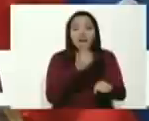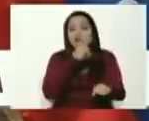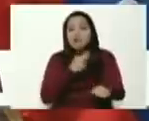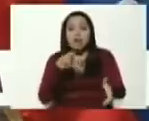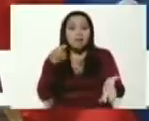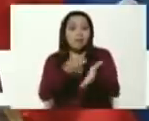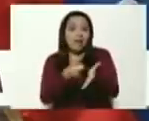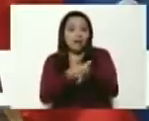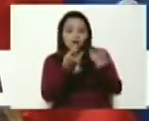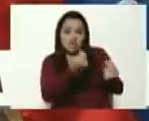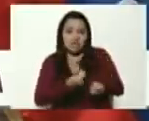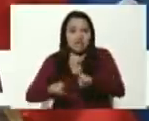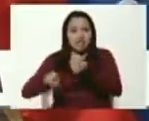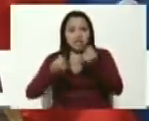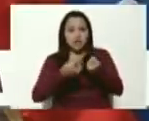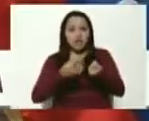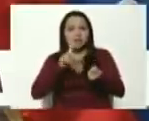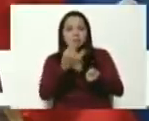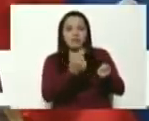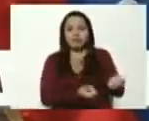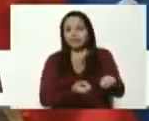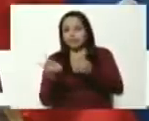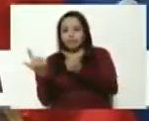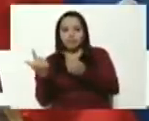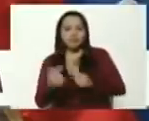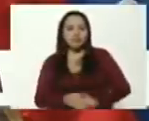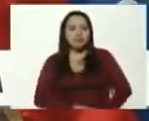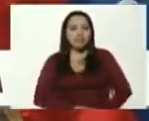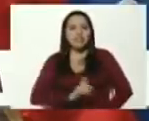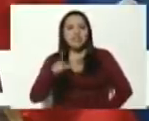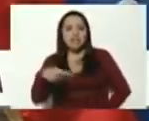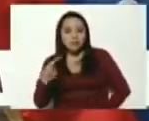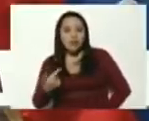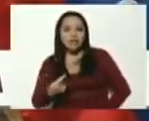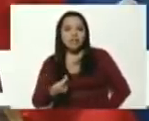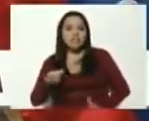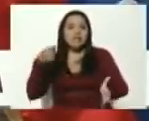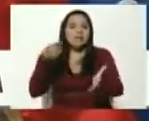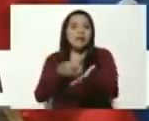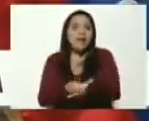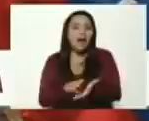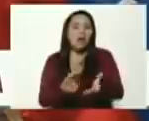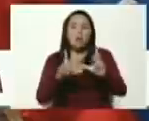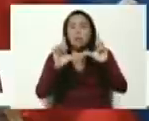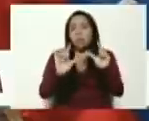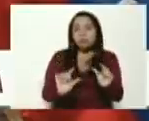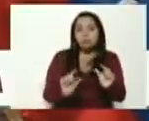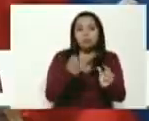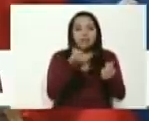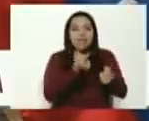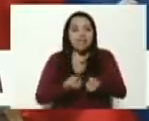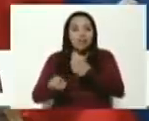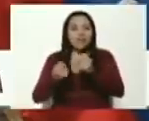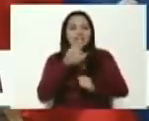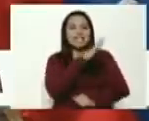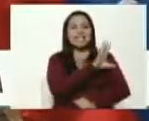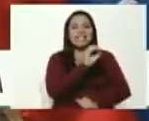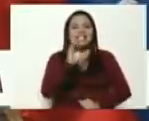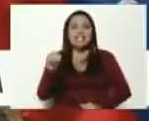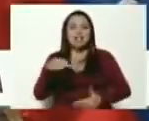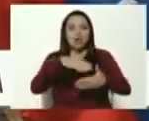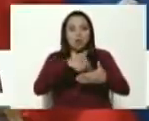pago de los gastos de traslado y posteriormente recibirían una remuneración de